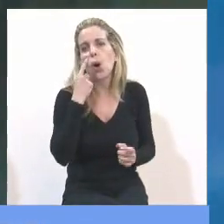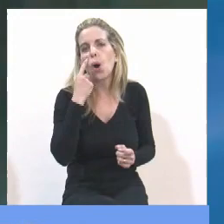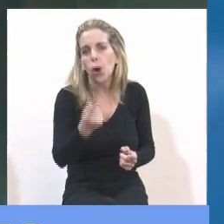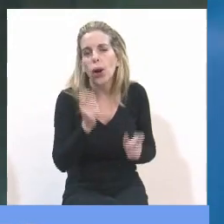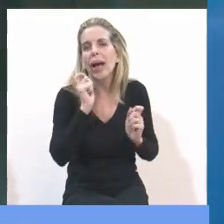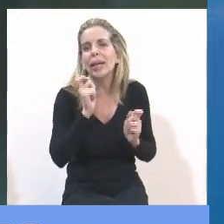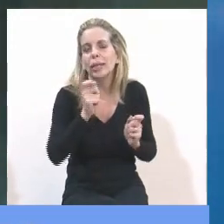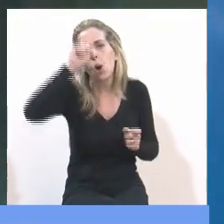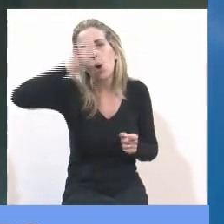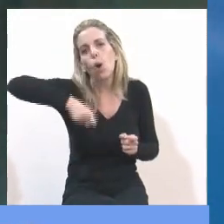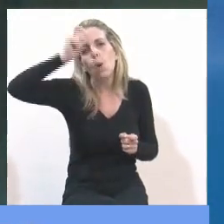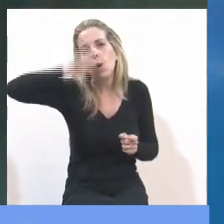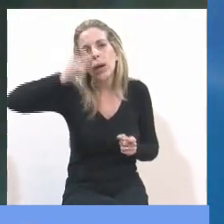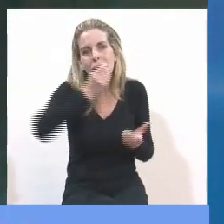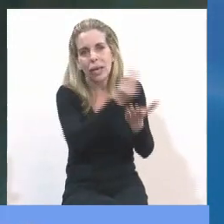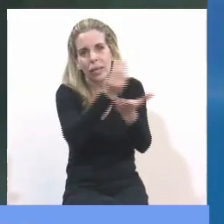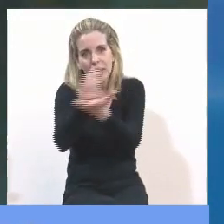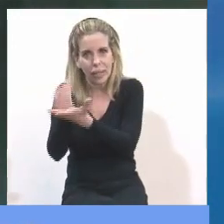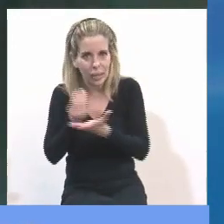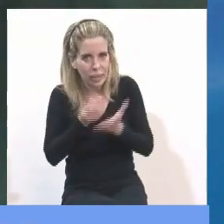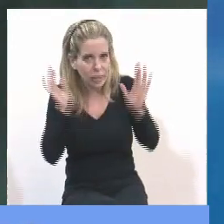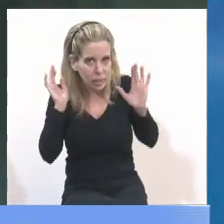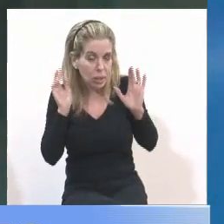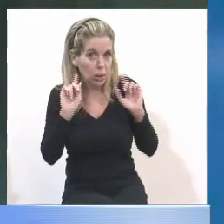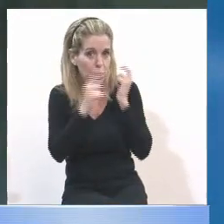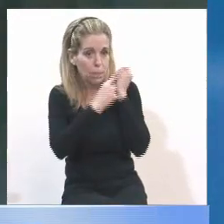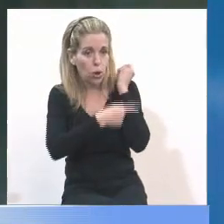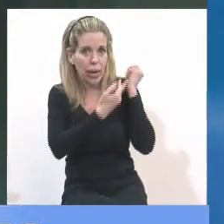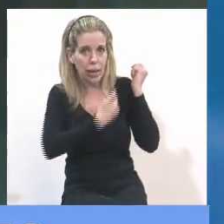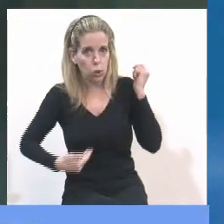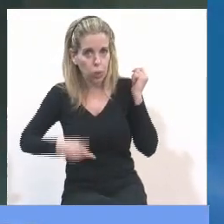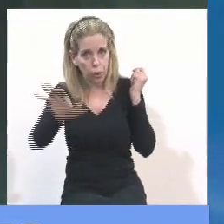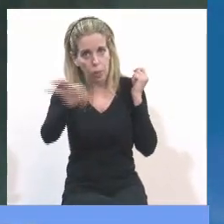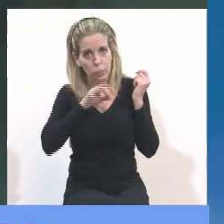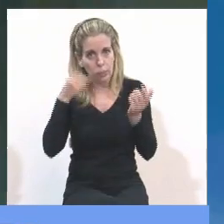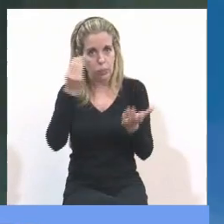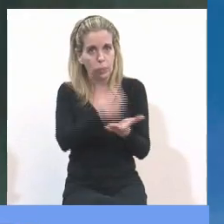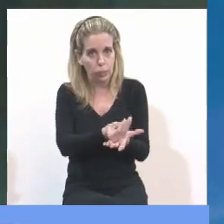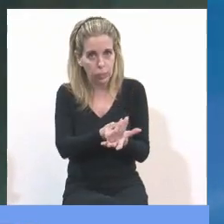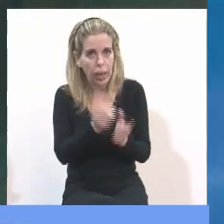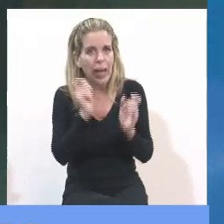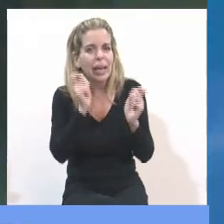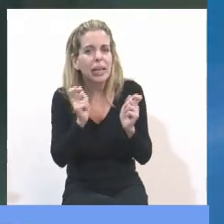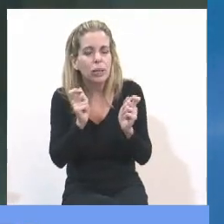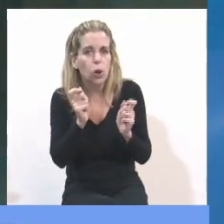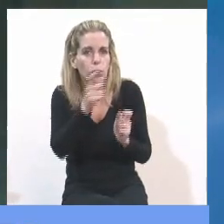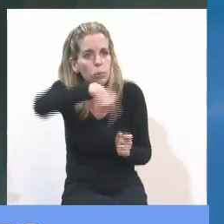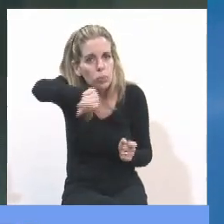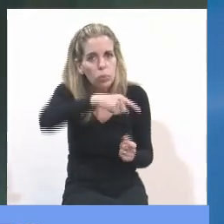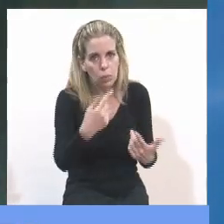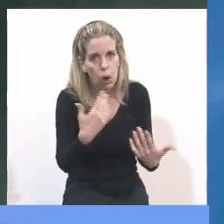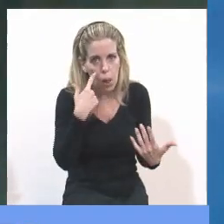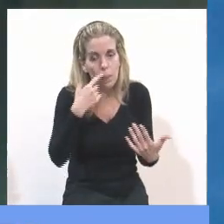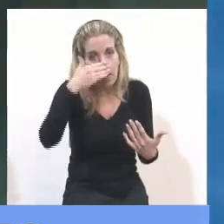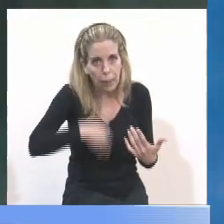y juezas que son propuestos por el Ejecutivo Nacional para que tengan la importante tarea